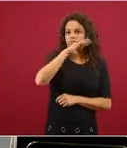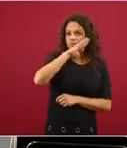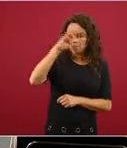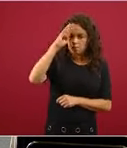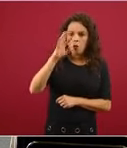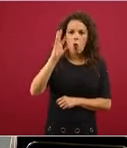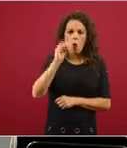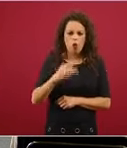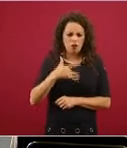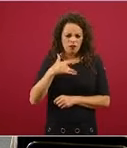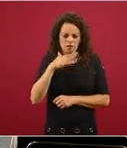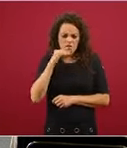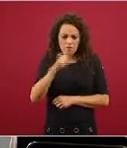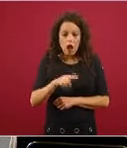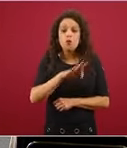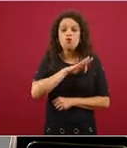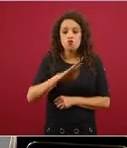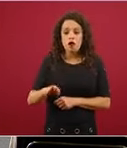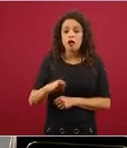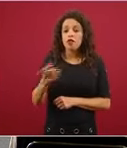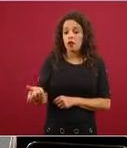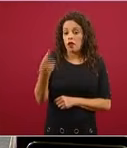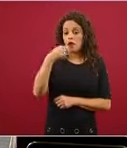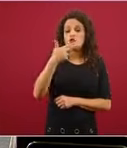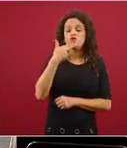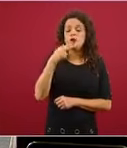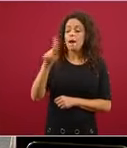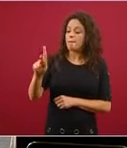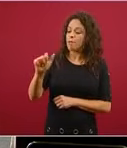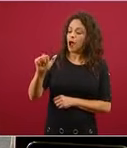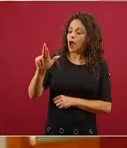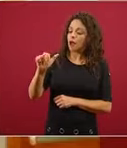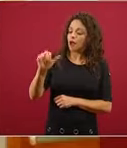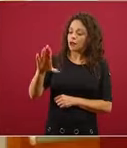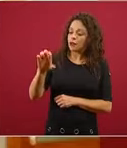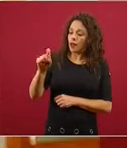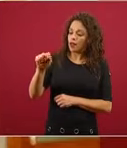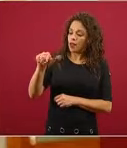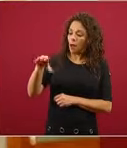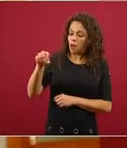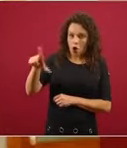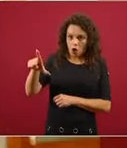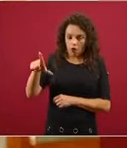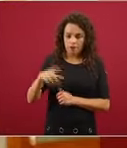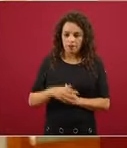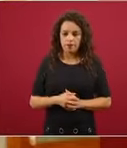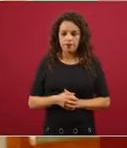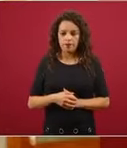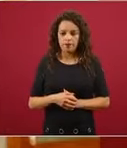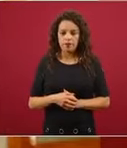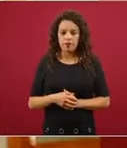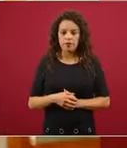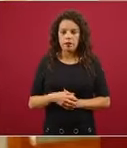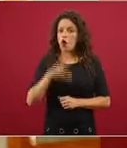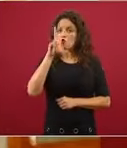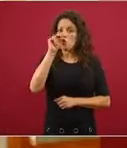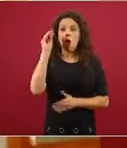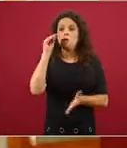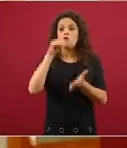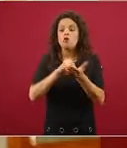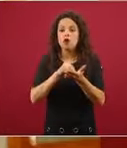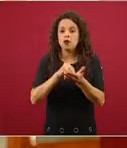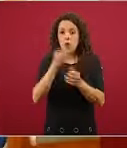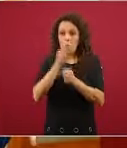puede utilizar paracetamol. No estamos poniendo una dosis aquí para no fomentar la automedicación. Sí se